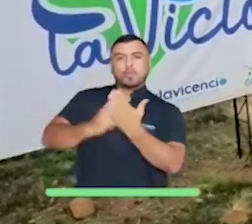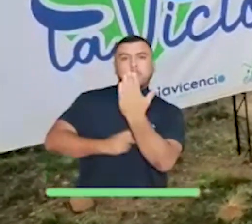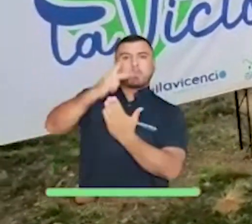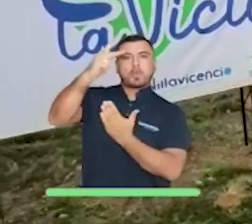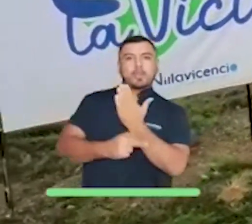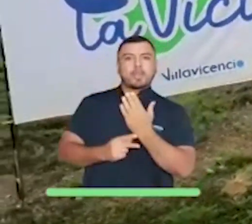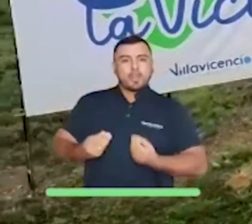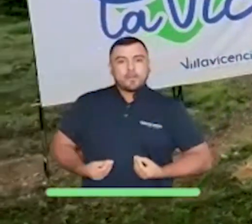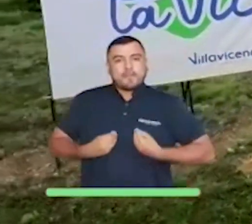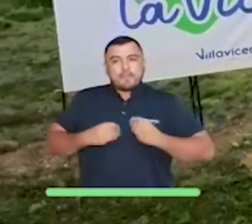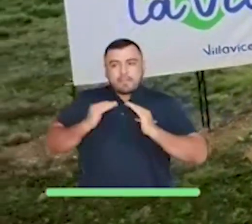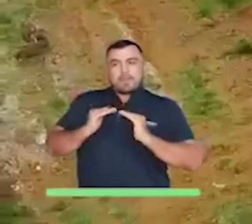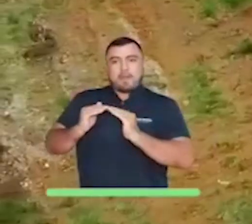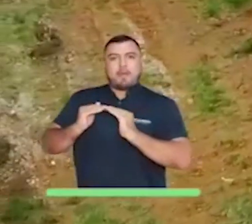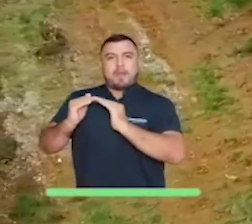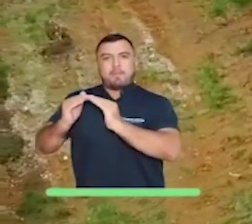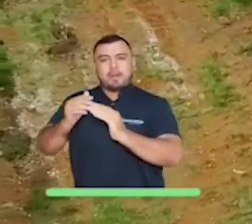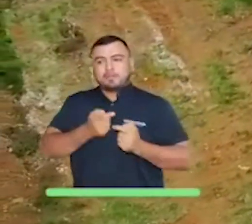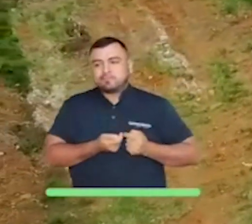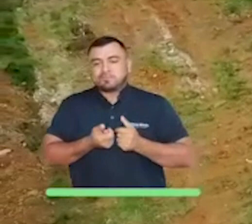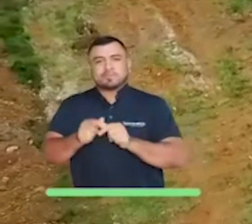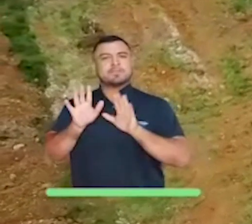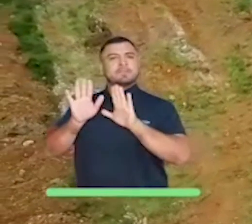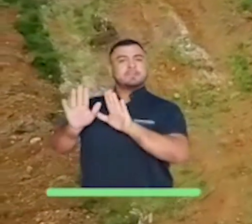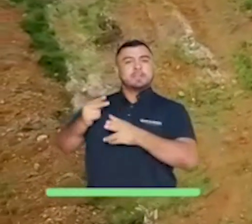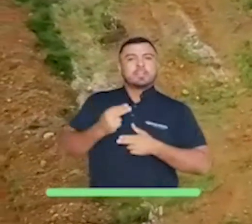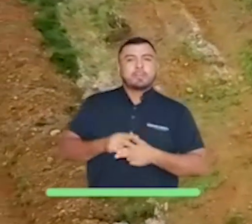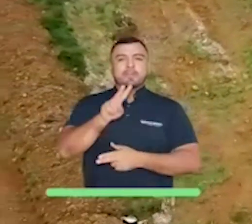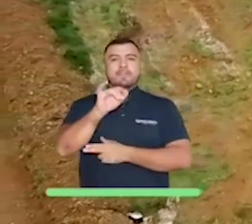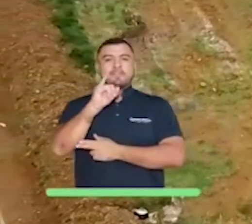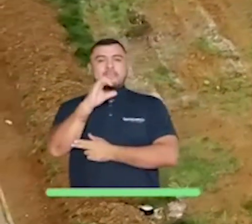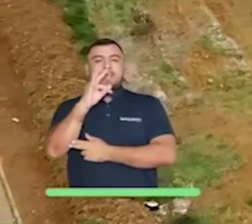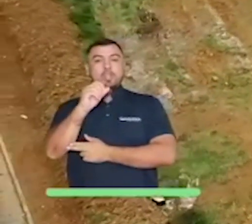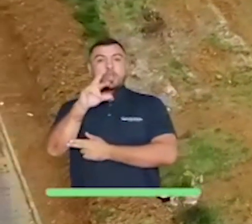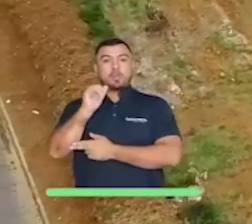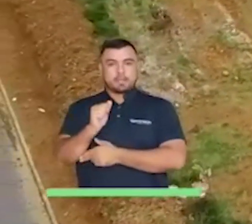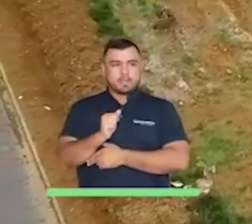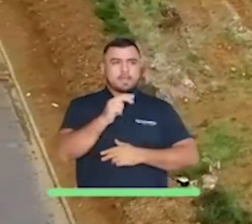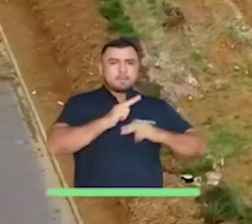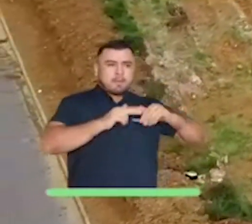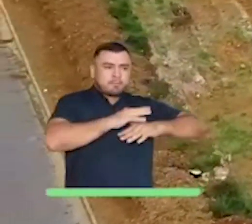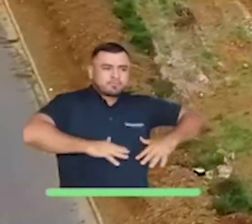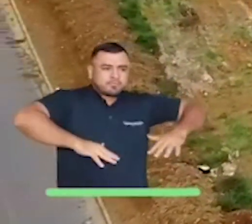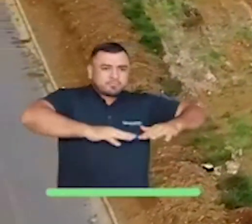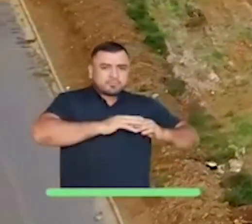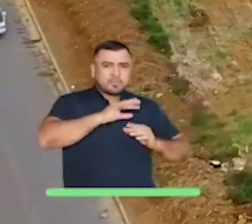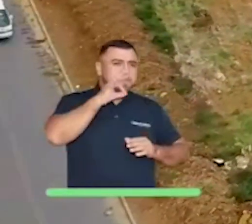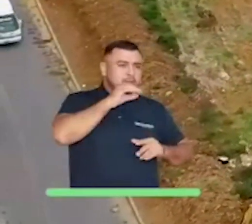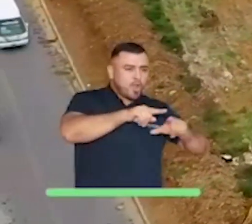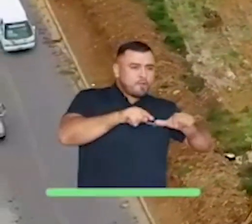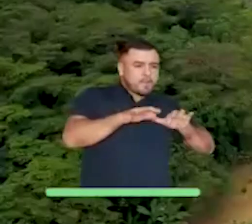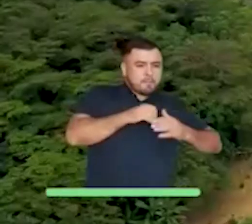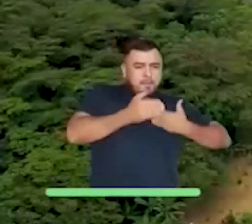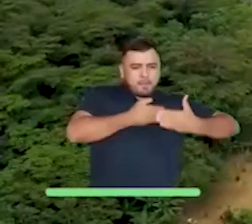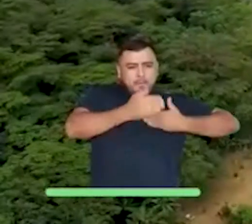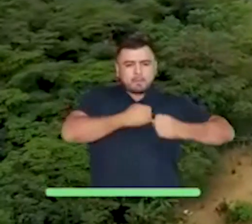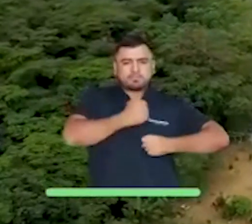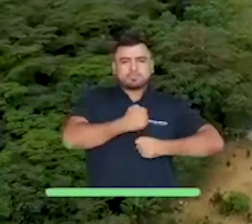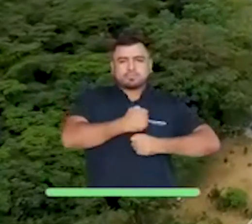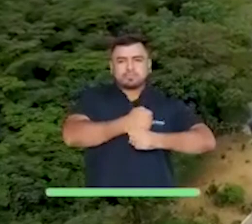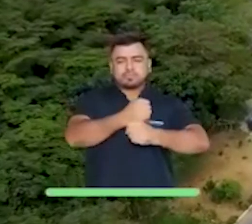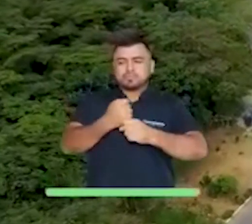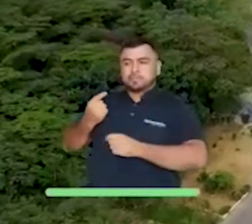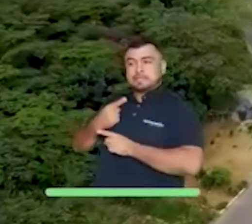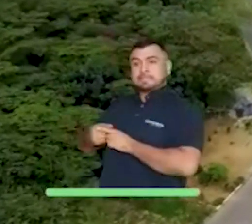del proyecto de vivienda La Victoria, un proyecto que cuenta con licencia de construcción expedida por la Curaduría Segunda de Villavicencio y la